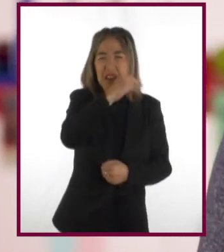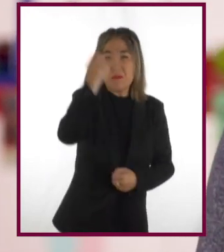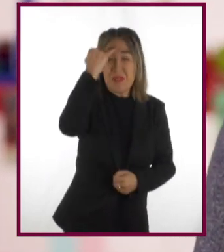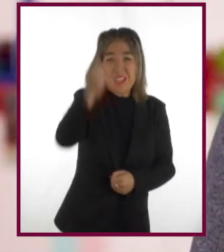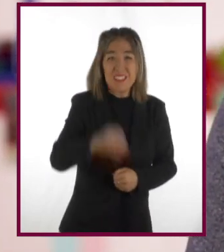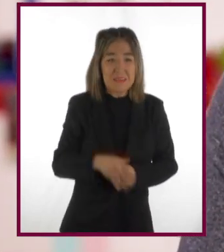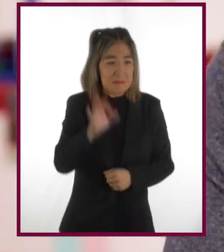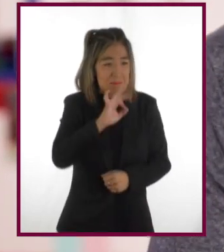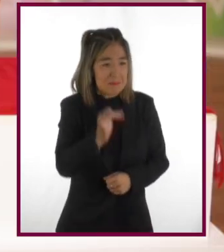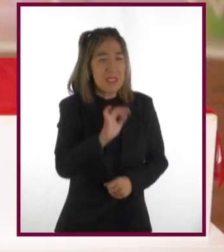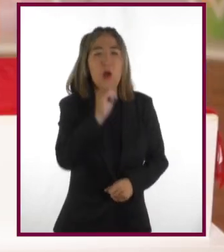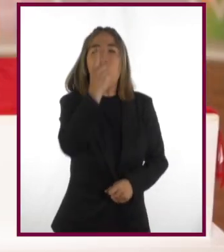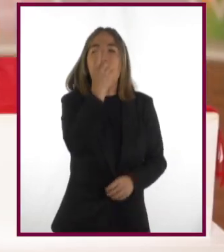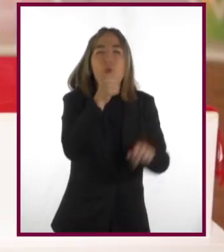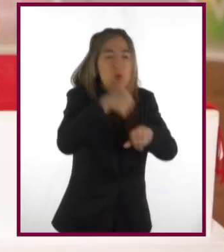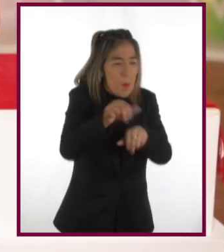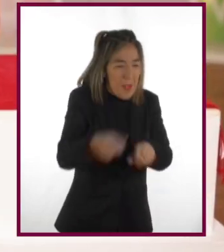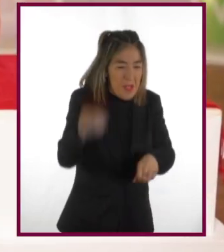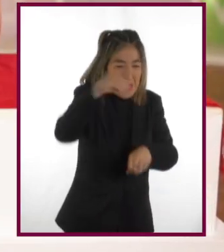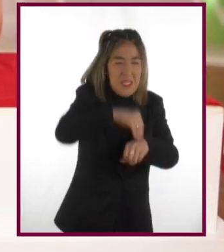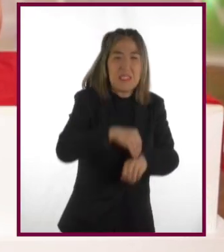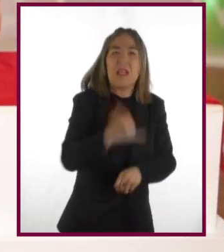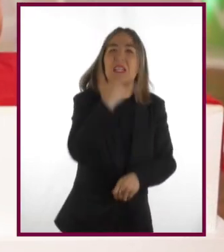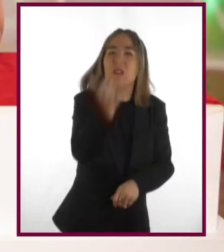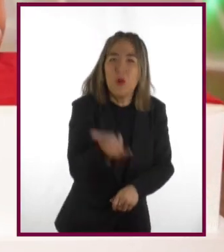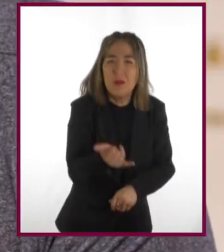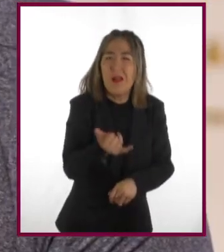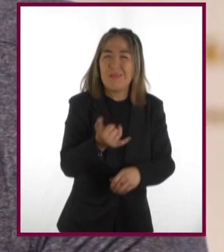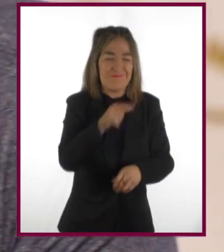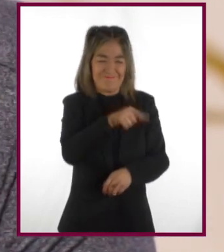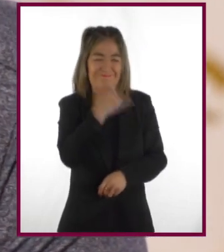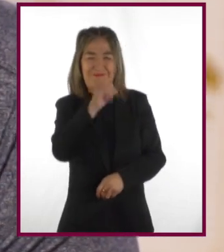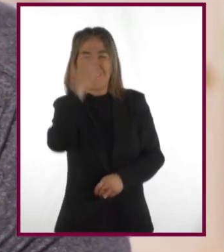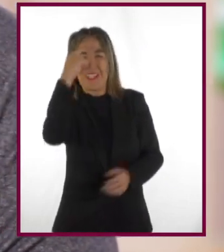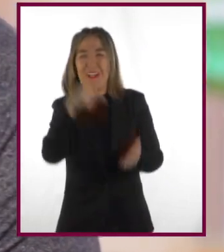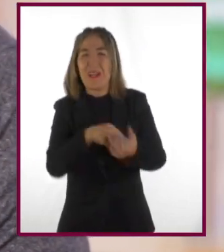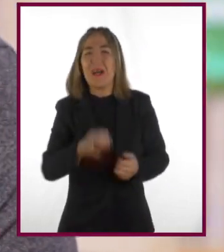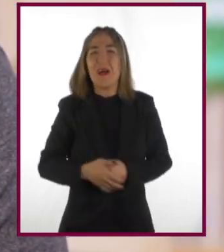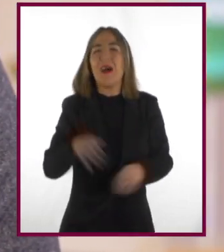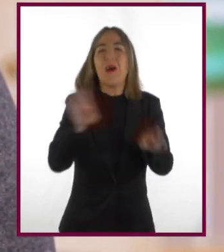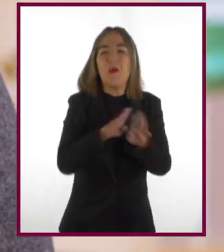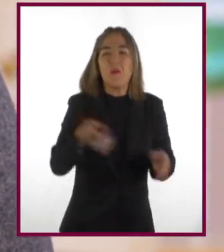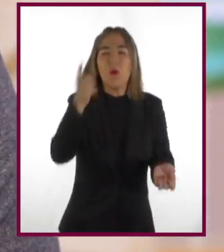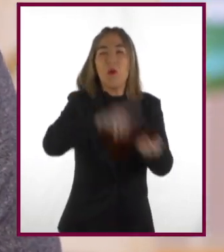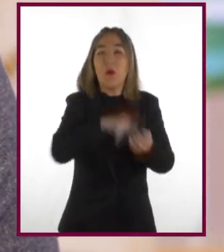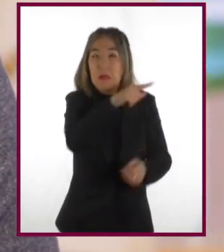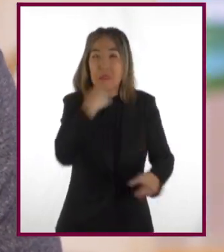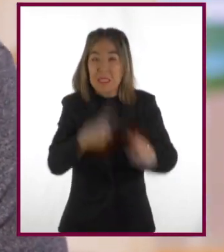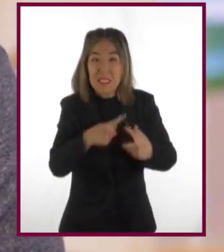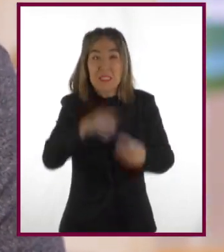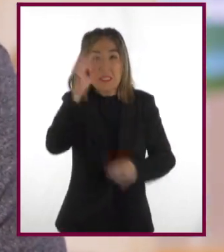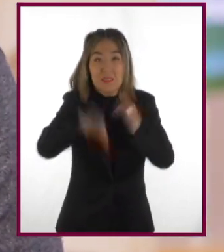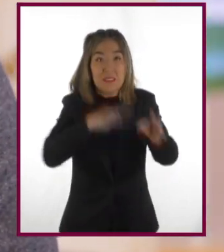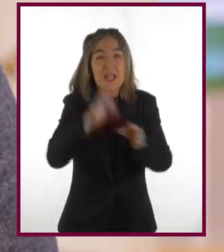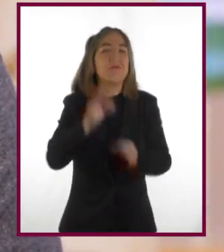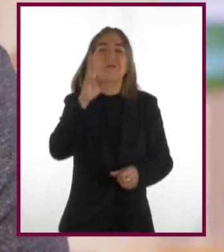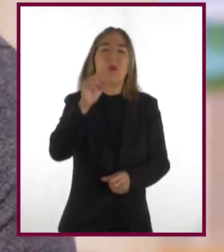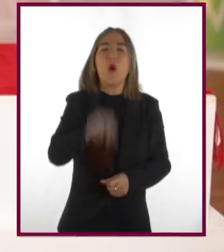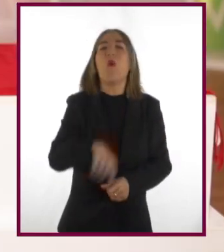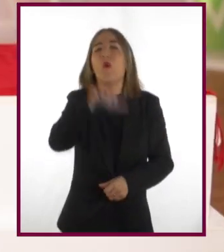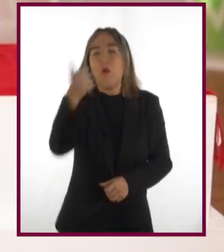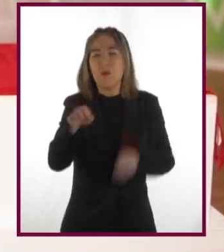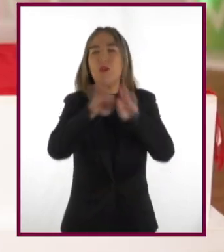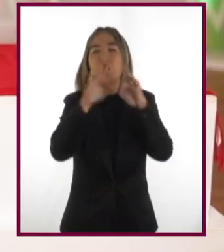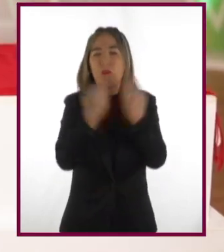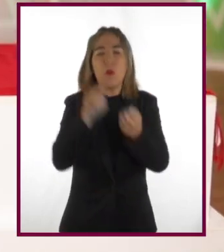Imagínate equivocarte en un signo. No, ¿cómo crees? En realidad, los problemas con las ecuaciones no están en su cálculo, sino en otros